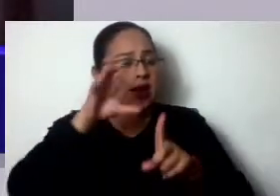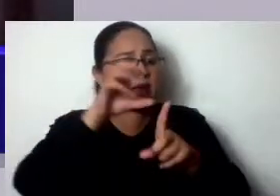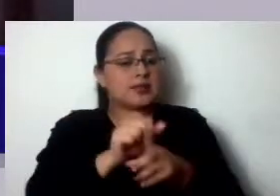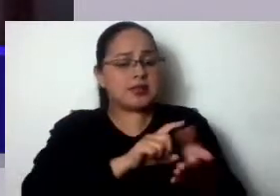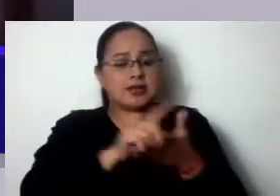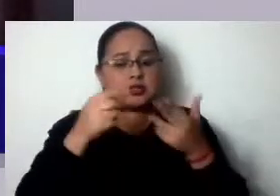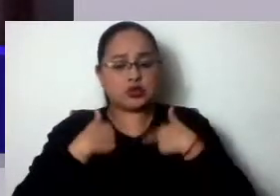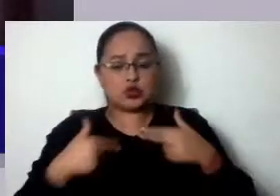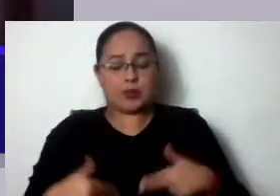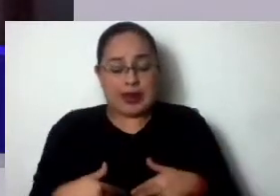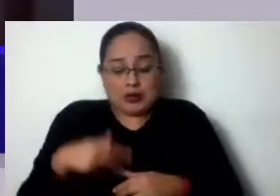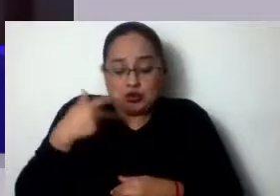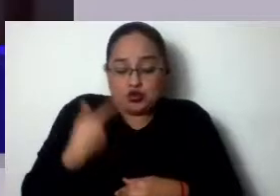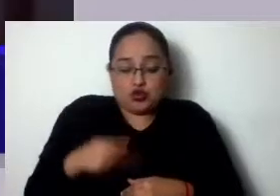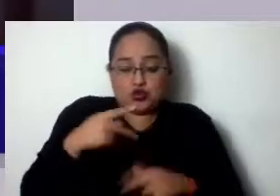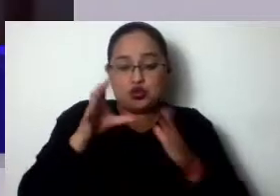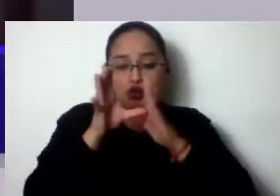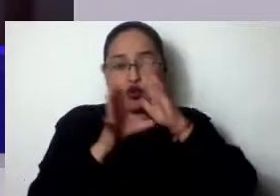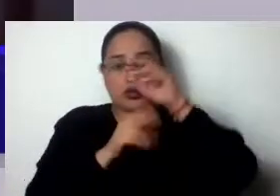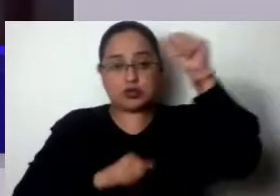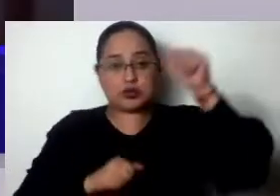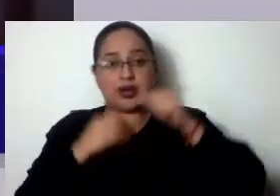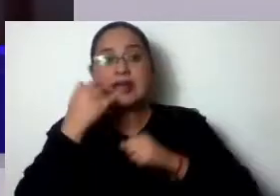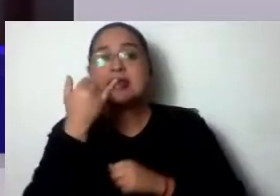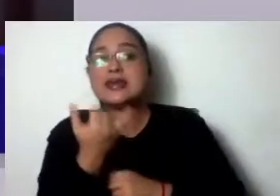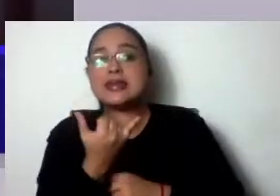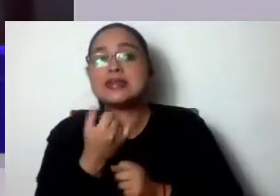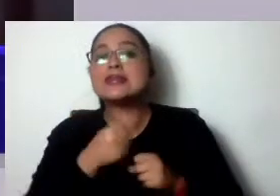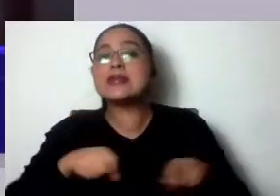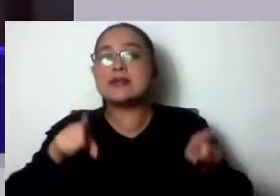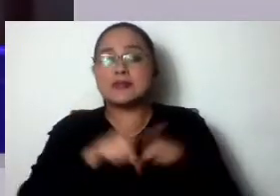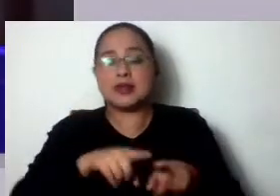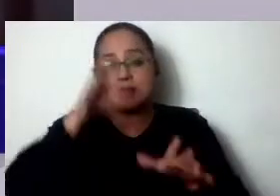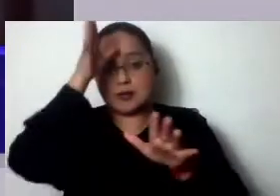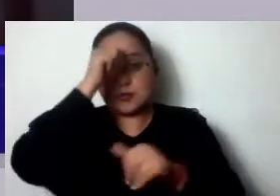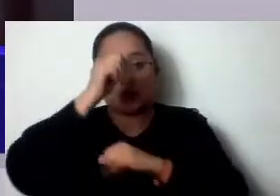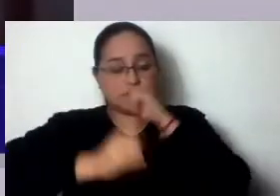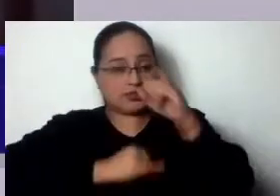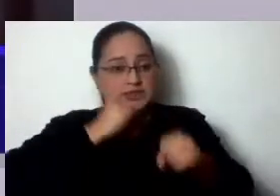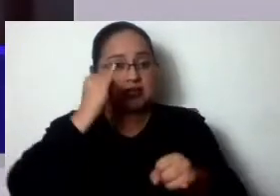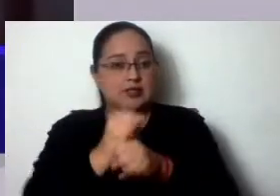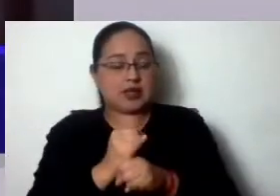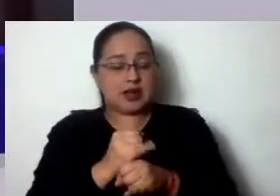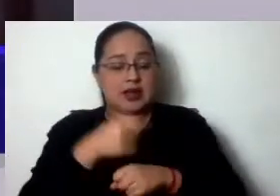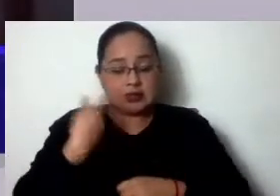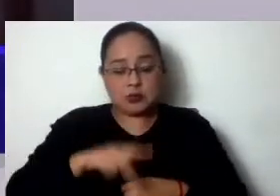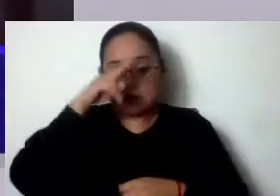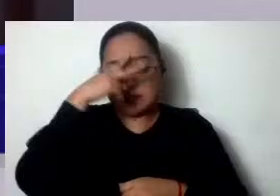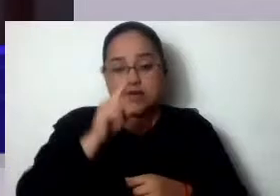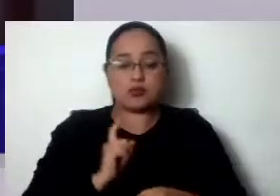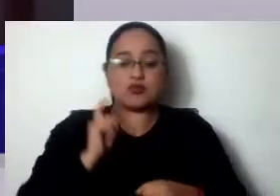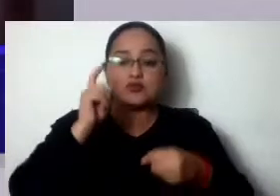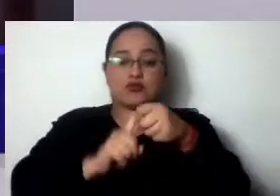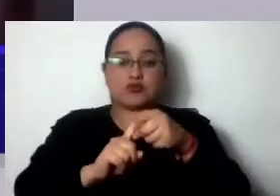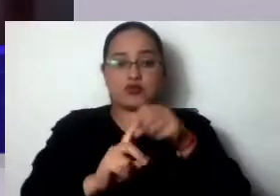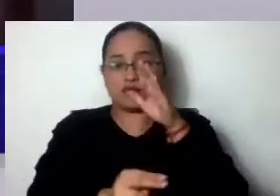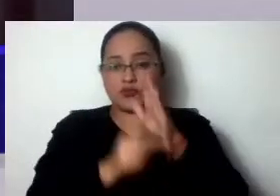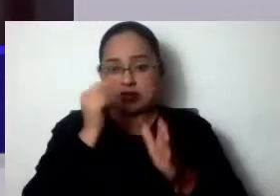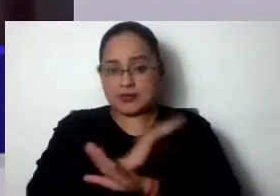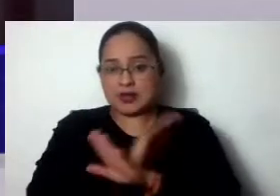humanos reconocidos en la constitución y en los tratados internacionales en los que el estado mexicano sea parte